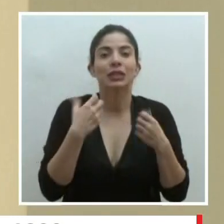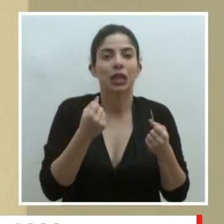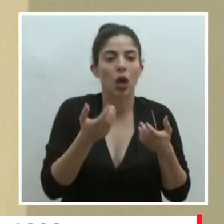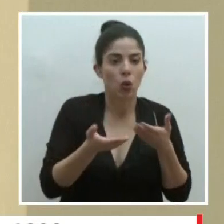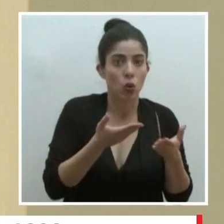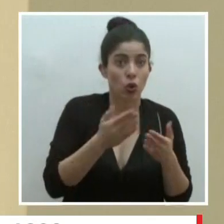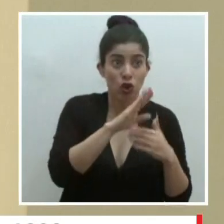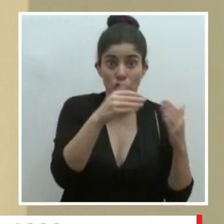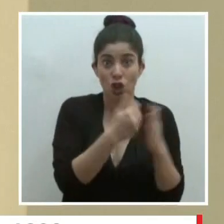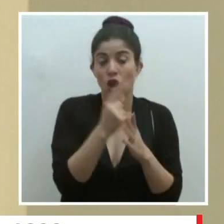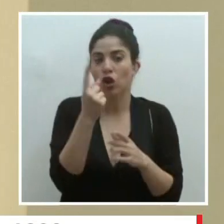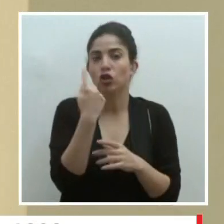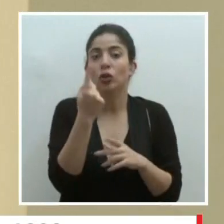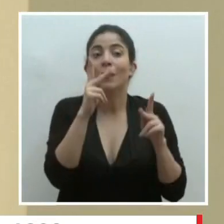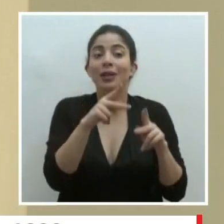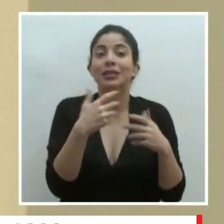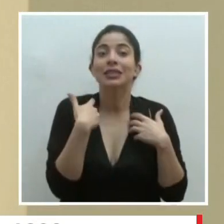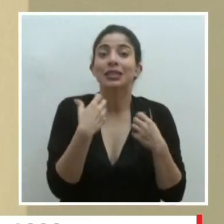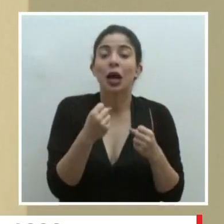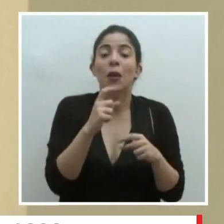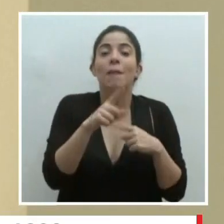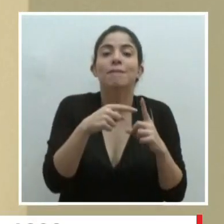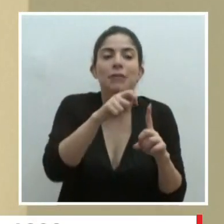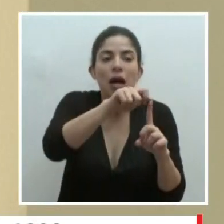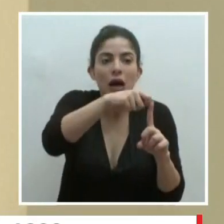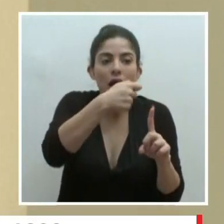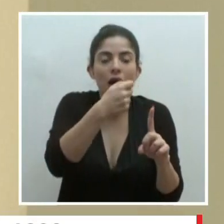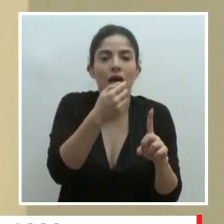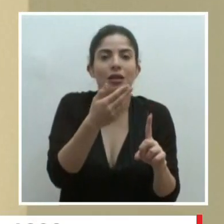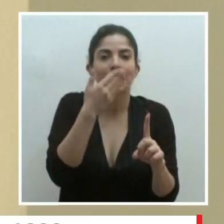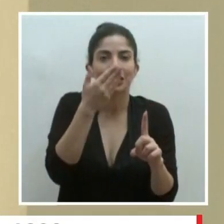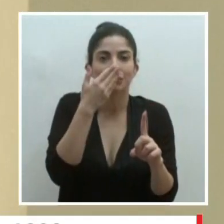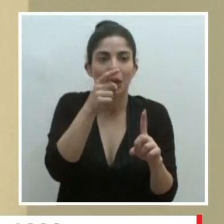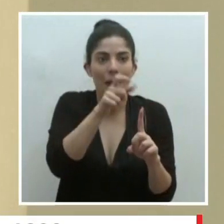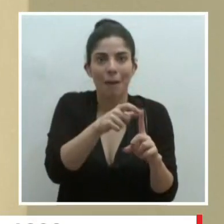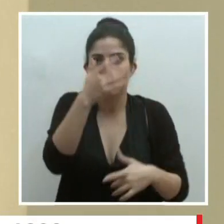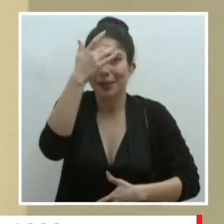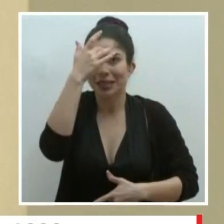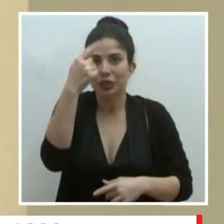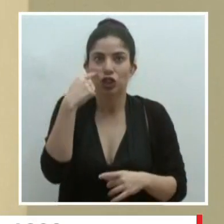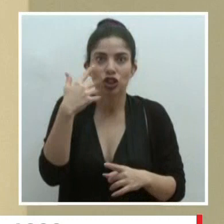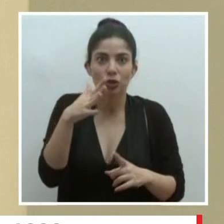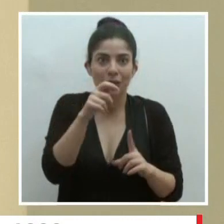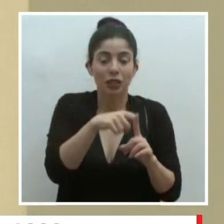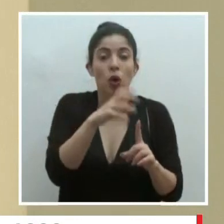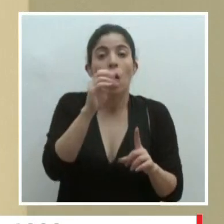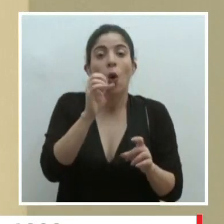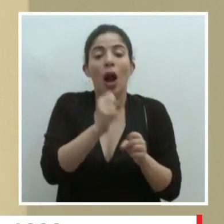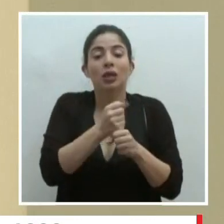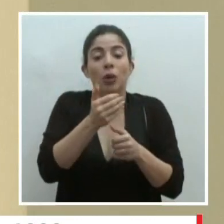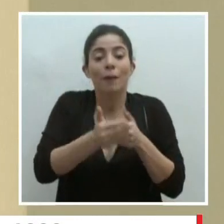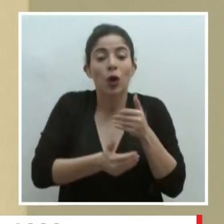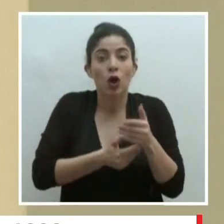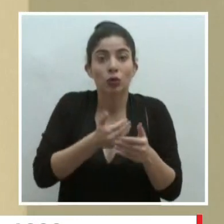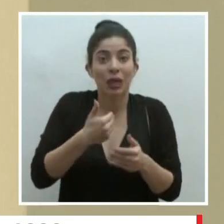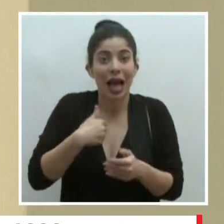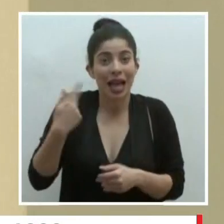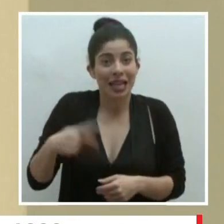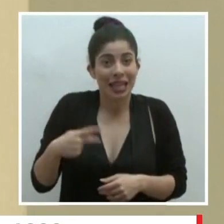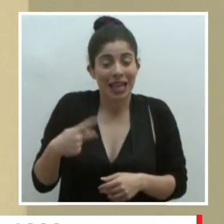para todo el personal de salud, es para el personal de salud que va a tomar una muestra respiratoria de un paciente sospechoso o bien va a hacer un procedimiento que conlleva un